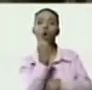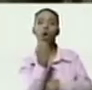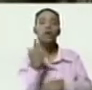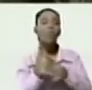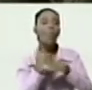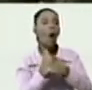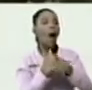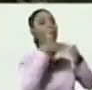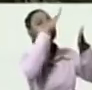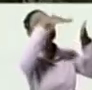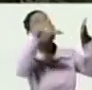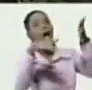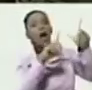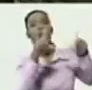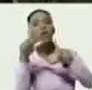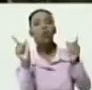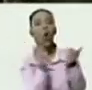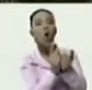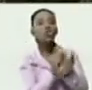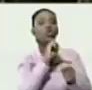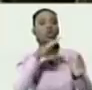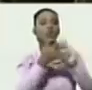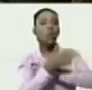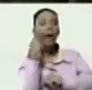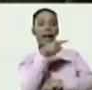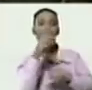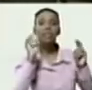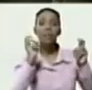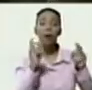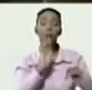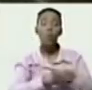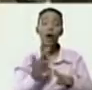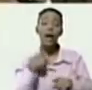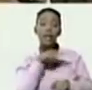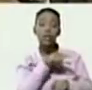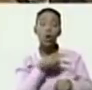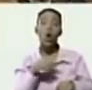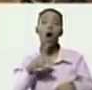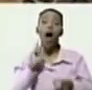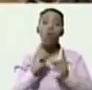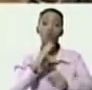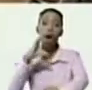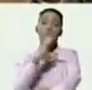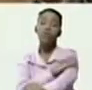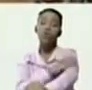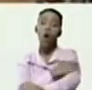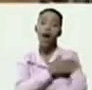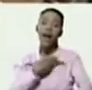que reflejaba lo que la burguesía quería que se reflejara ahí.